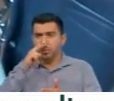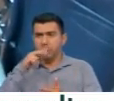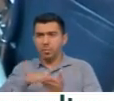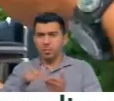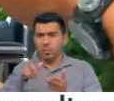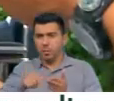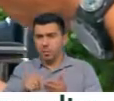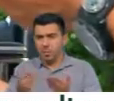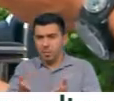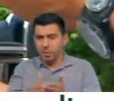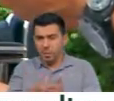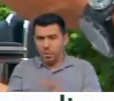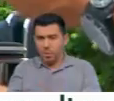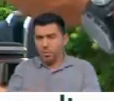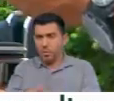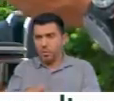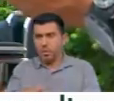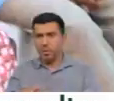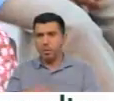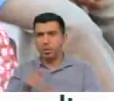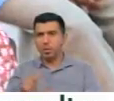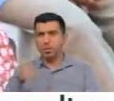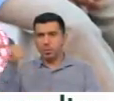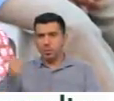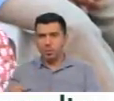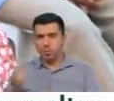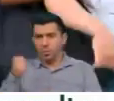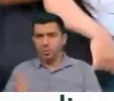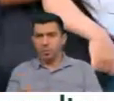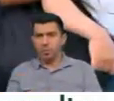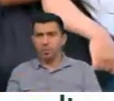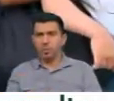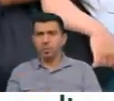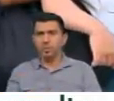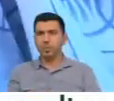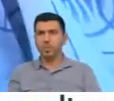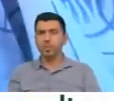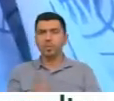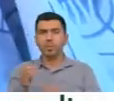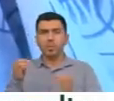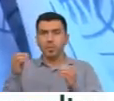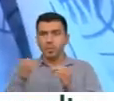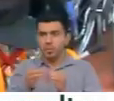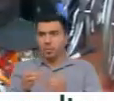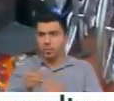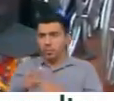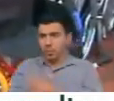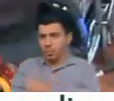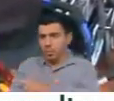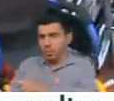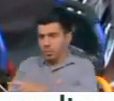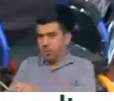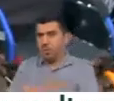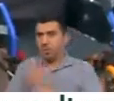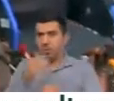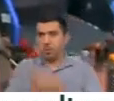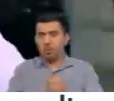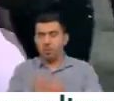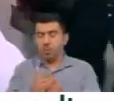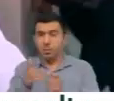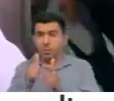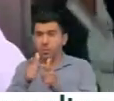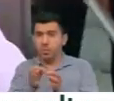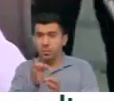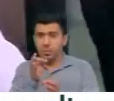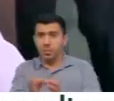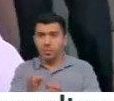caminadores, unas muletas y unos bastones. Estas jornadas se extenderán a otros municipios. Uno de los primeros será Ocaña. Y